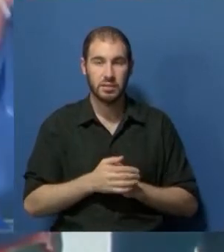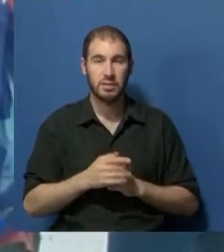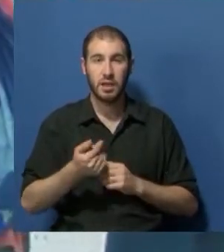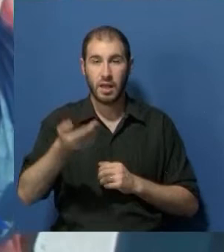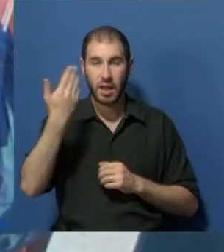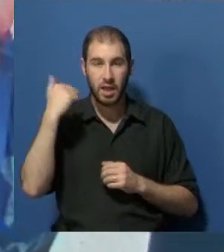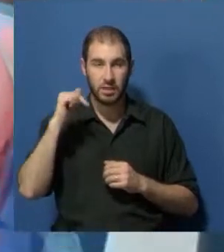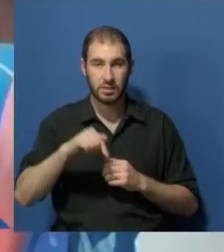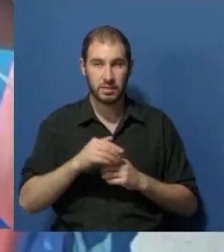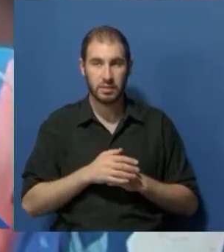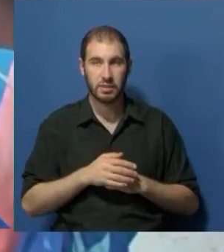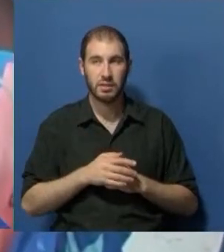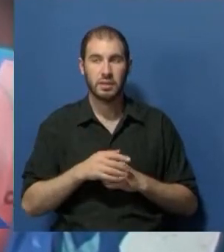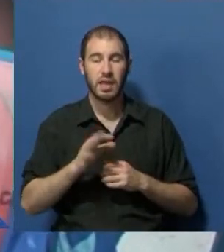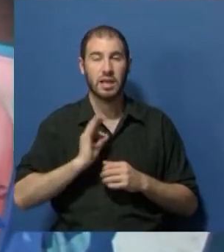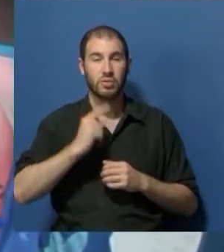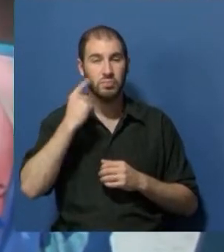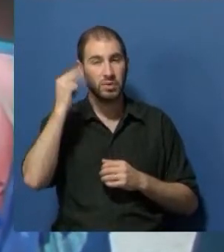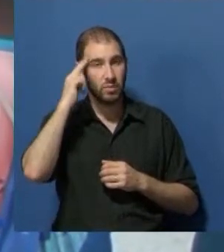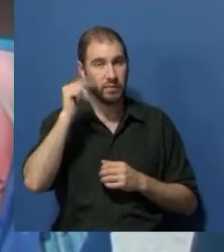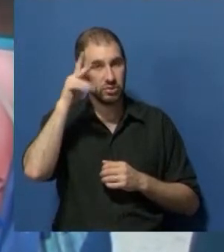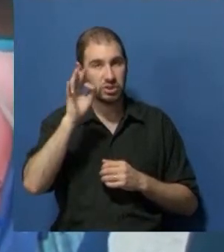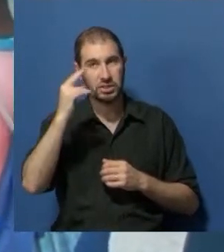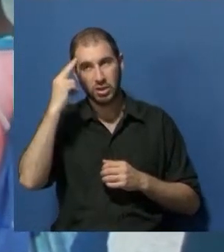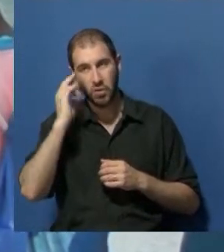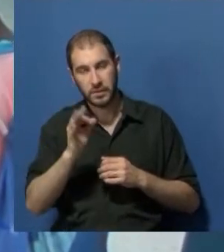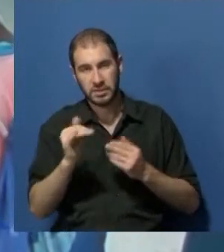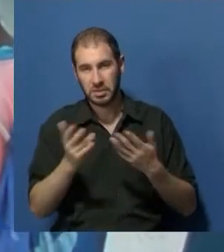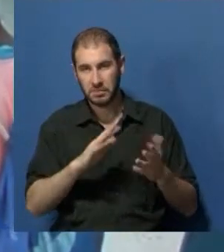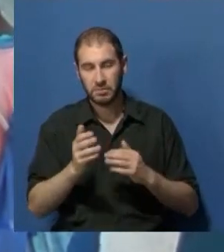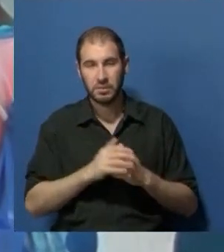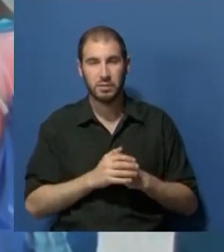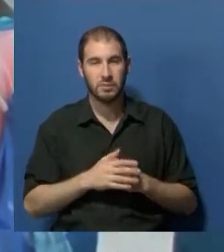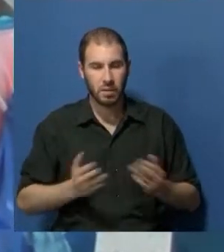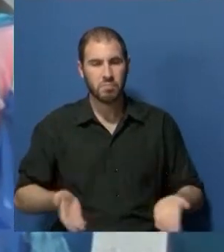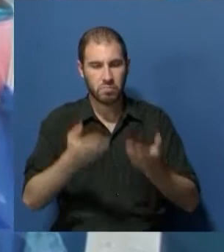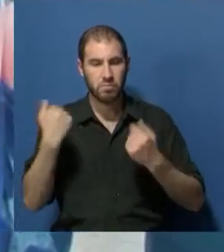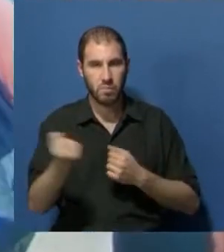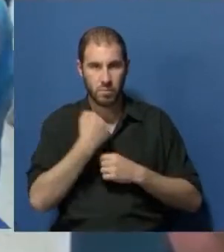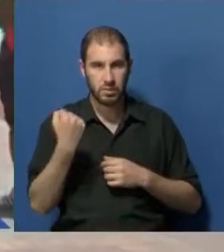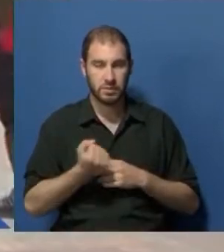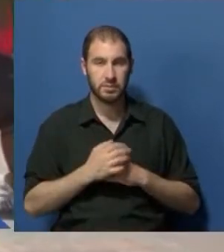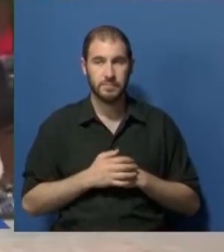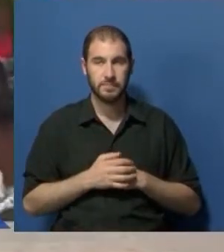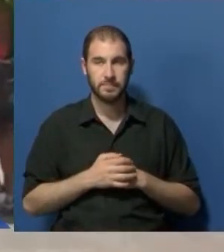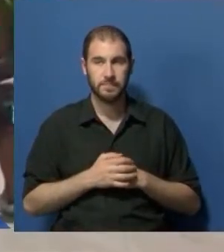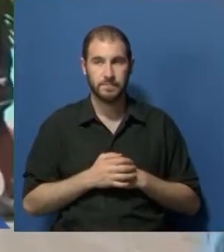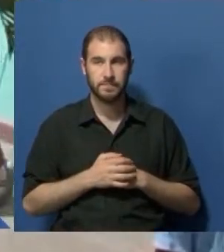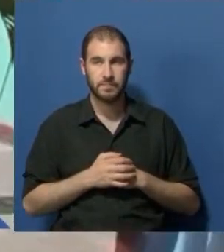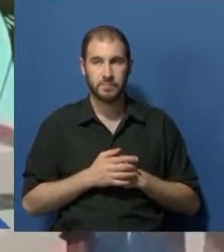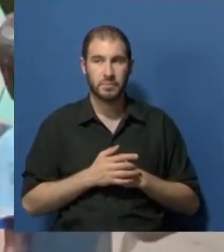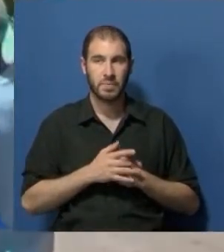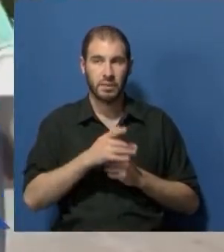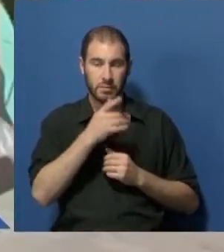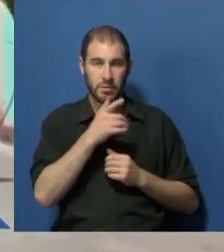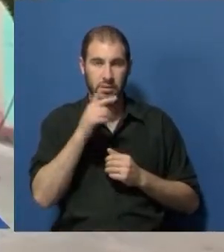época, sobre todo en la década de los 80, 90, donde hubo un impulso muy fuerte. Así que yo creo